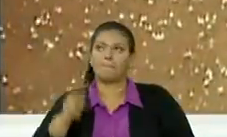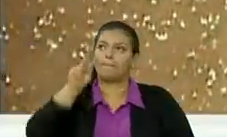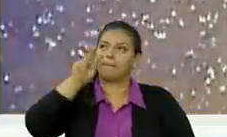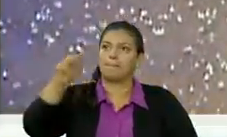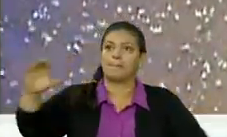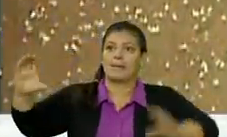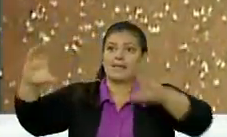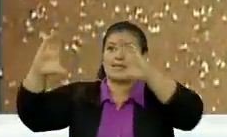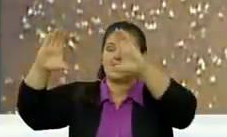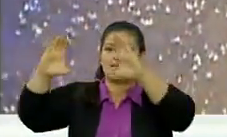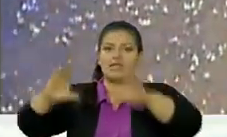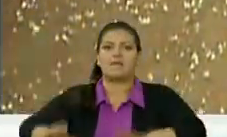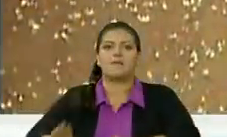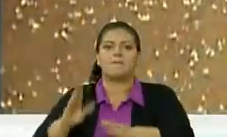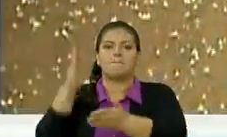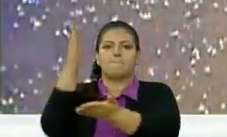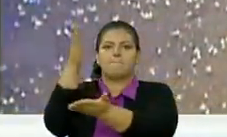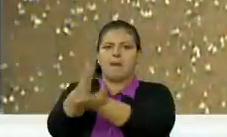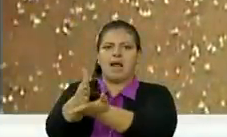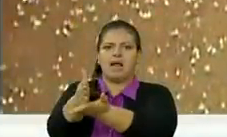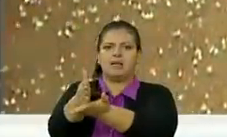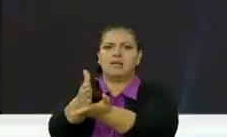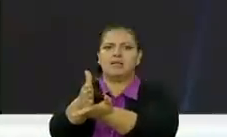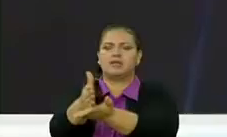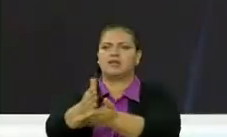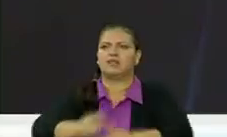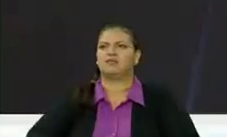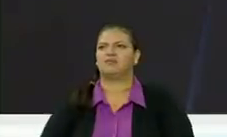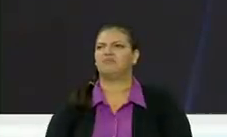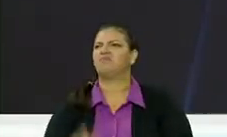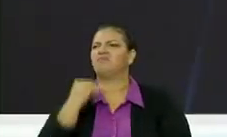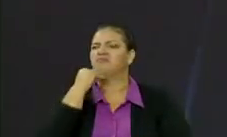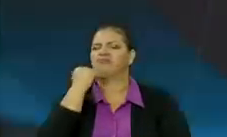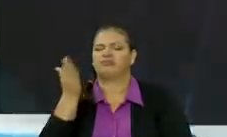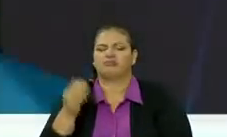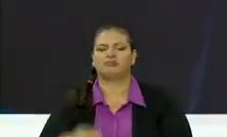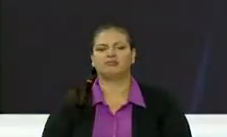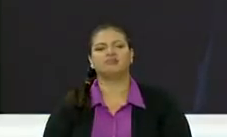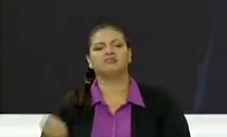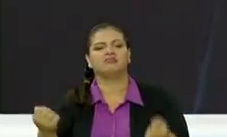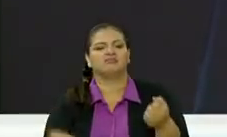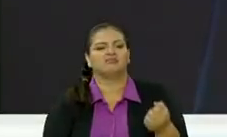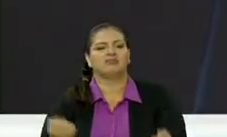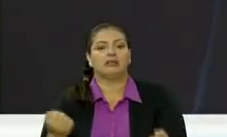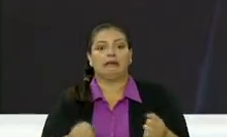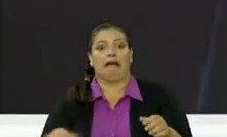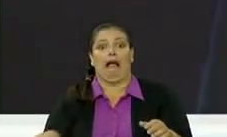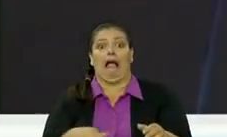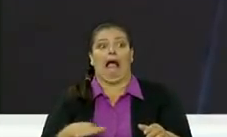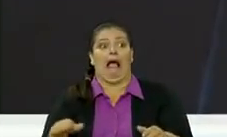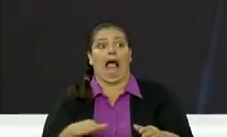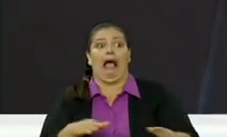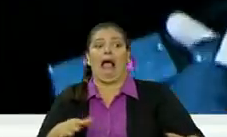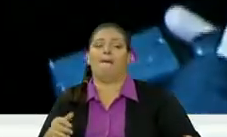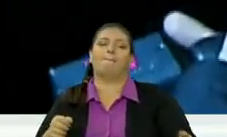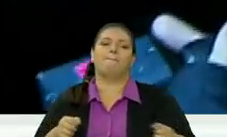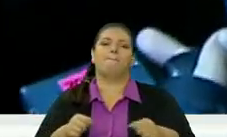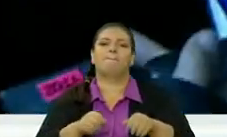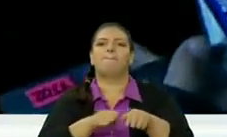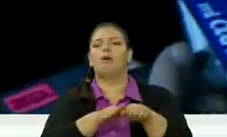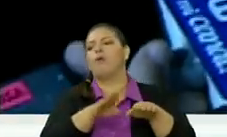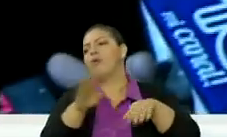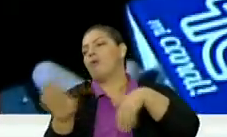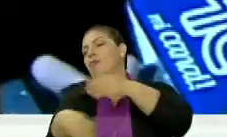pues el otro carro que viene por acá sí vino normal, pues como el señor no frenó ni nada, lo cogió por la parte de atrás y se dio la vuelta